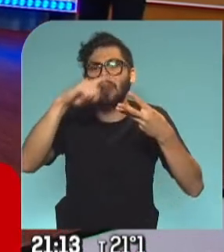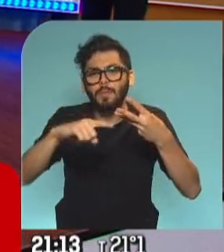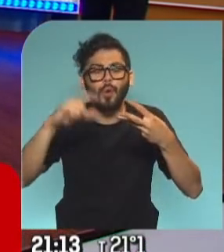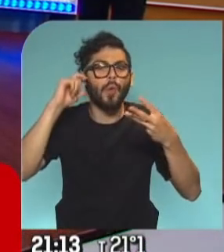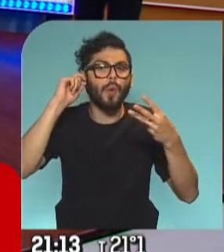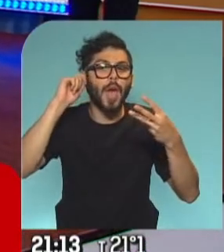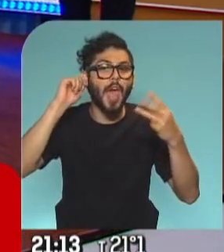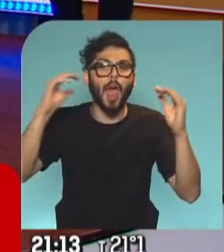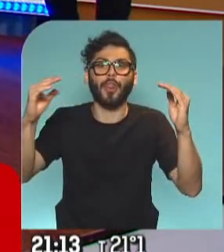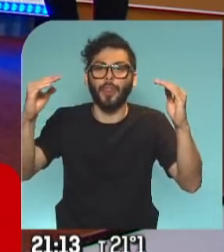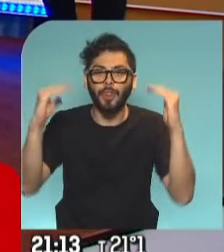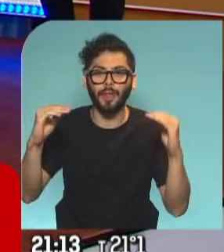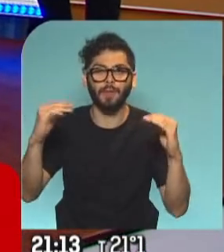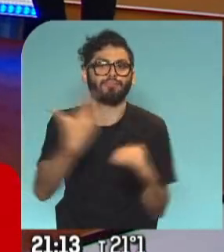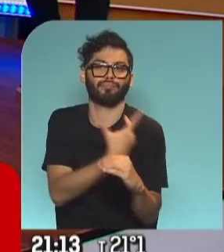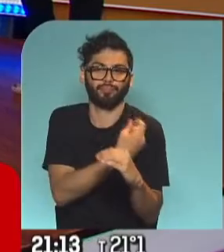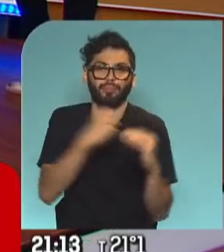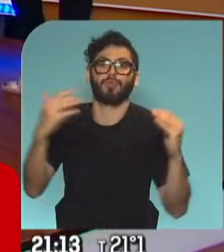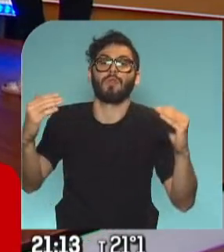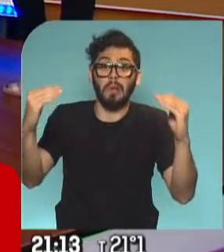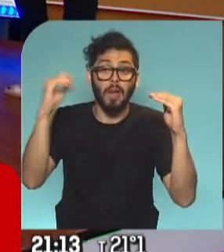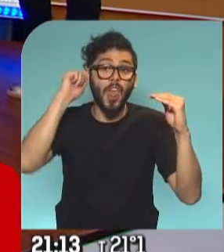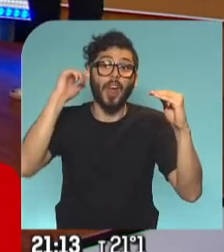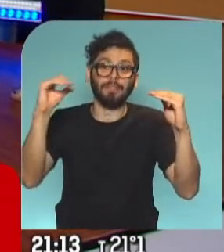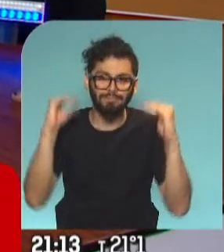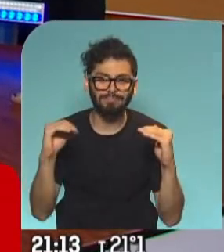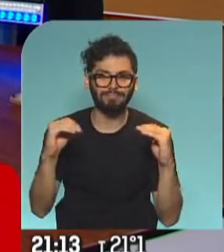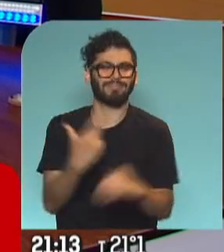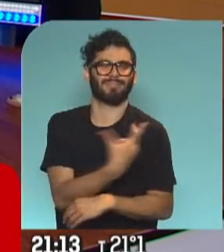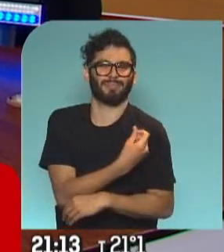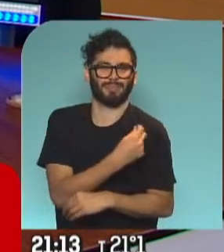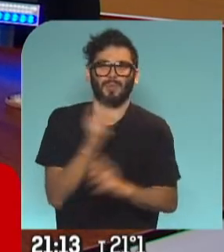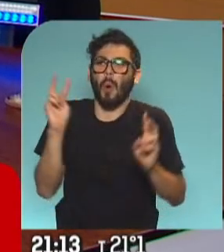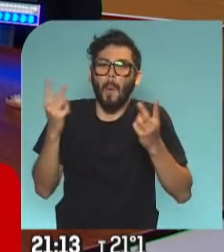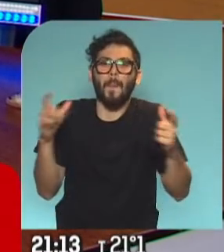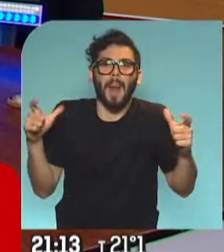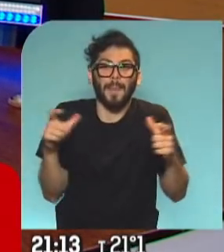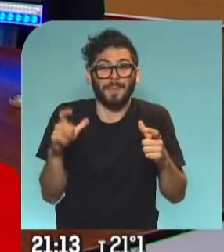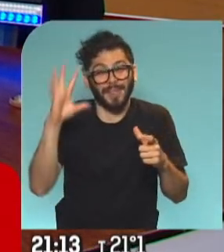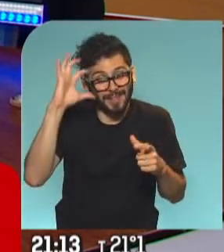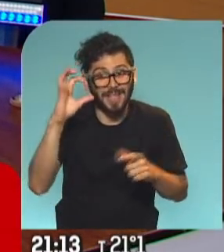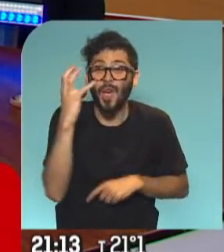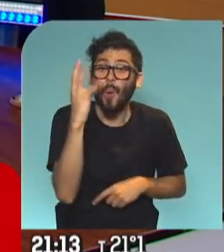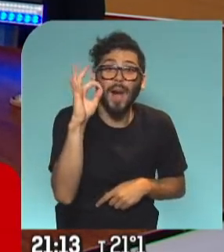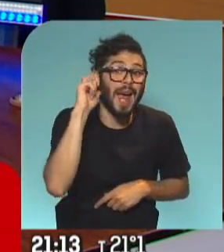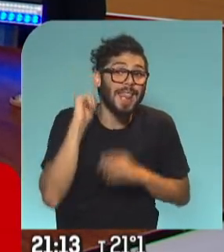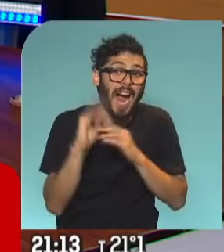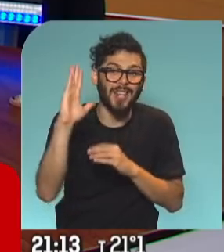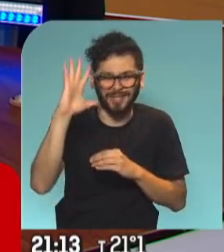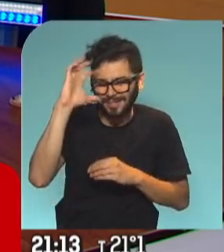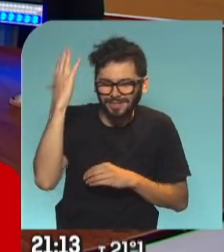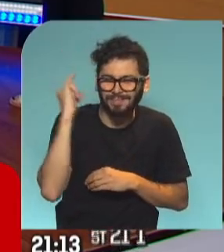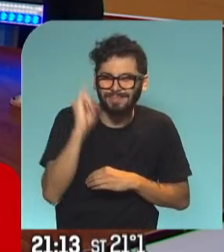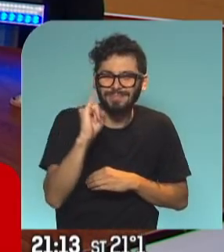los vacunados para tratar de tener menor mortalidad. Recuerde lo que le mostré antes, después de los 40 la cosa